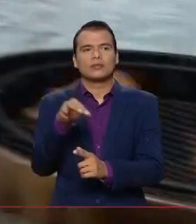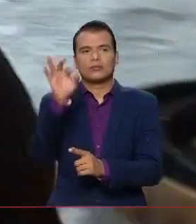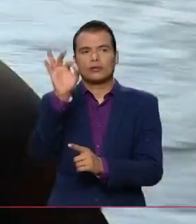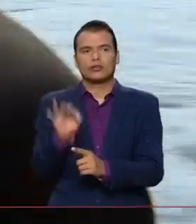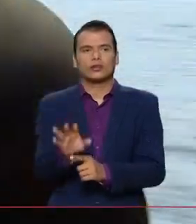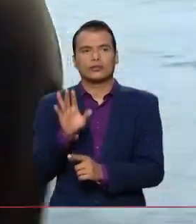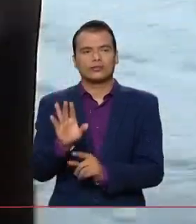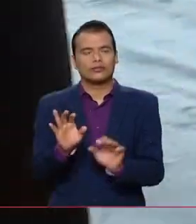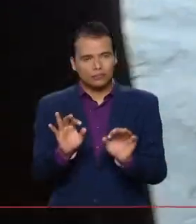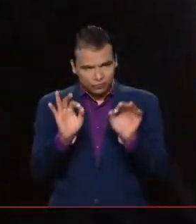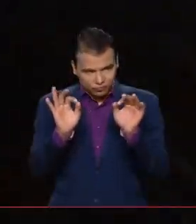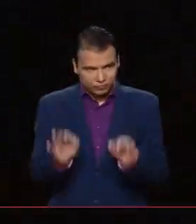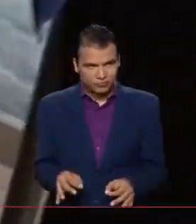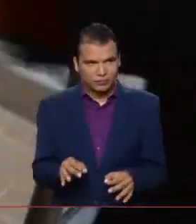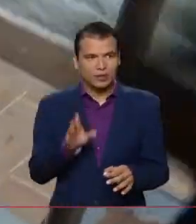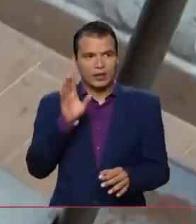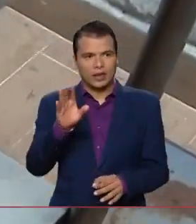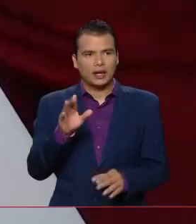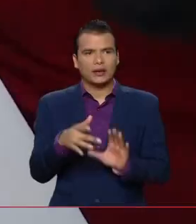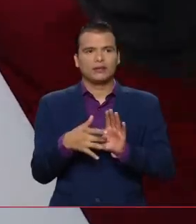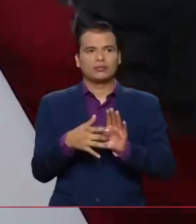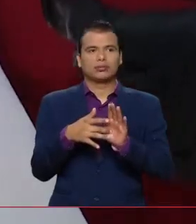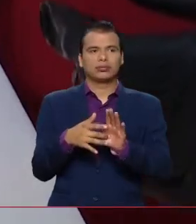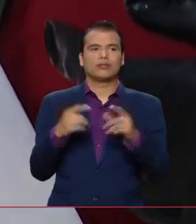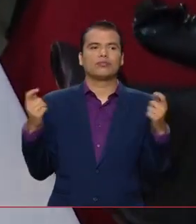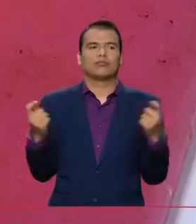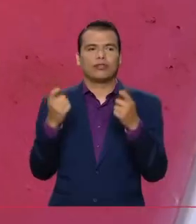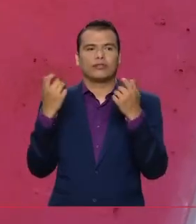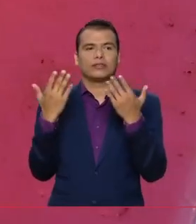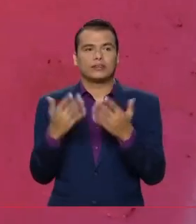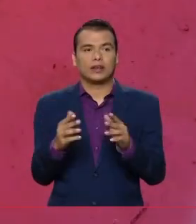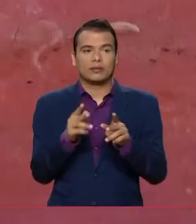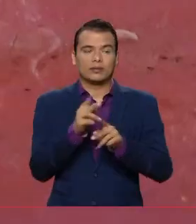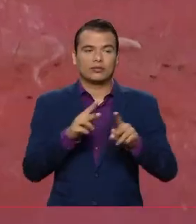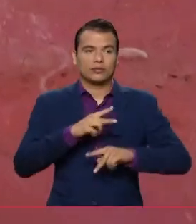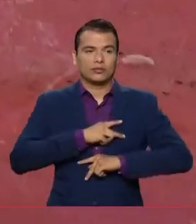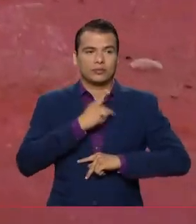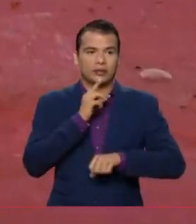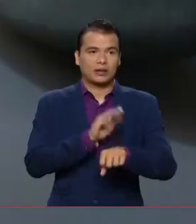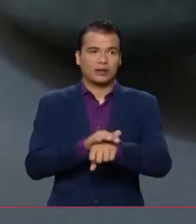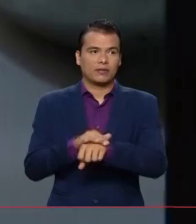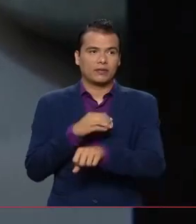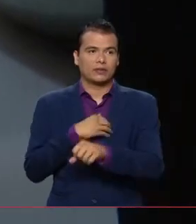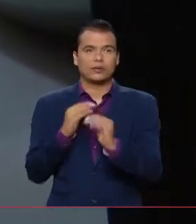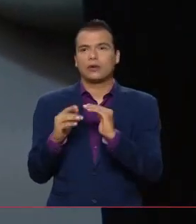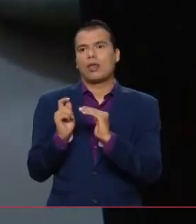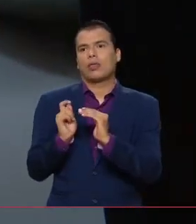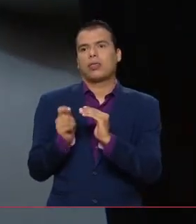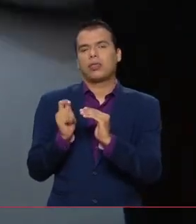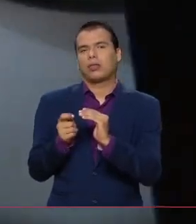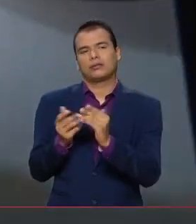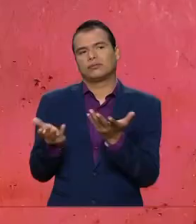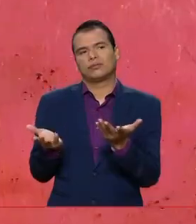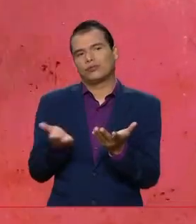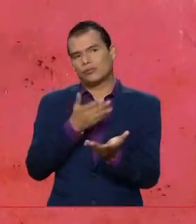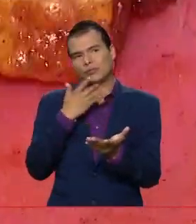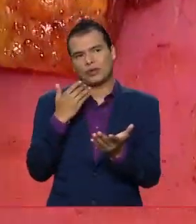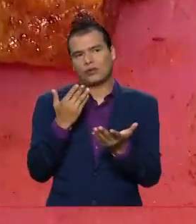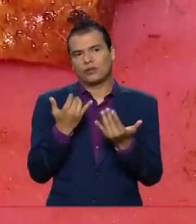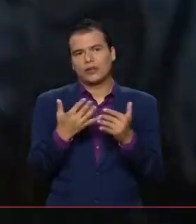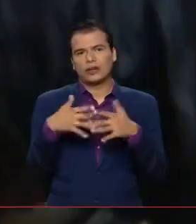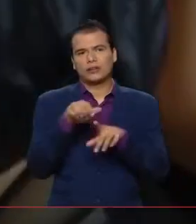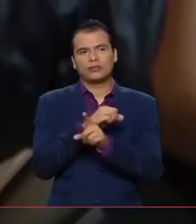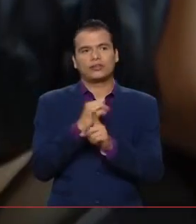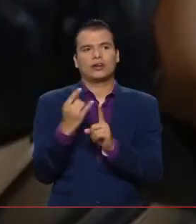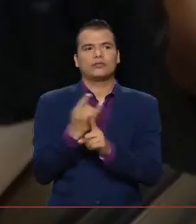negocios se han vuelto más comunes de lo que muchos imaginan. Para sus propietarios resulta más rentable no tener que pagar, por ejemplo, el alquiler de un local.